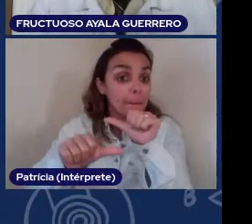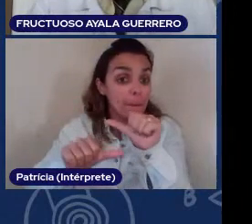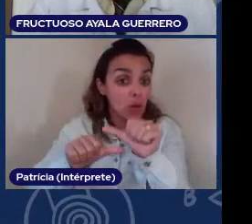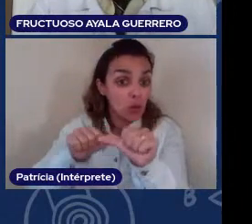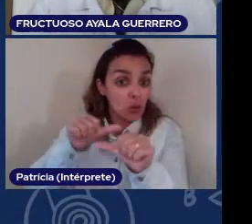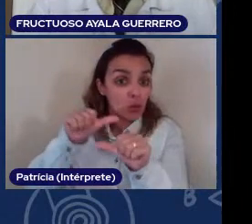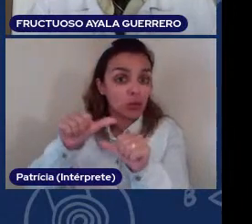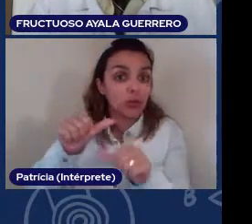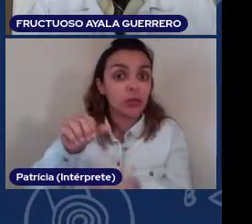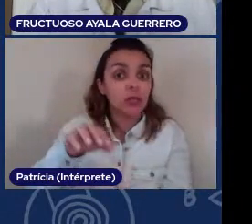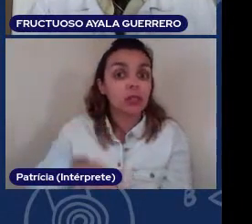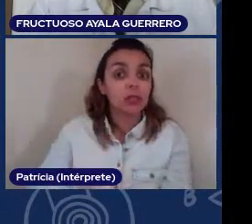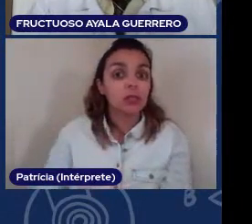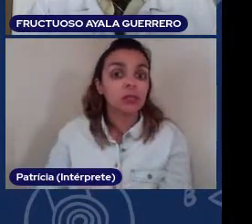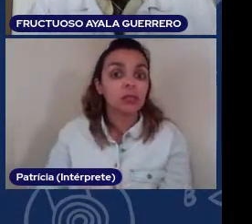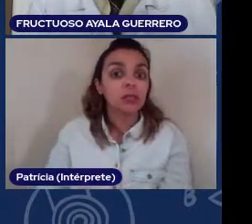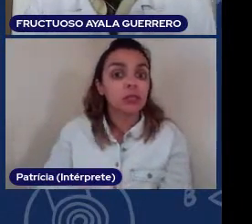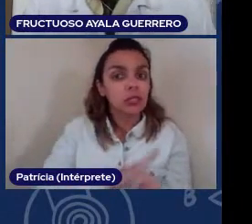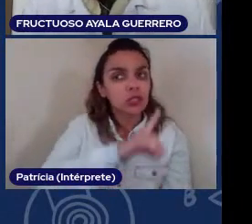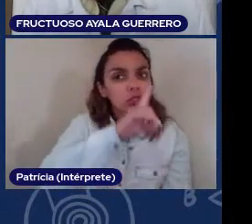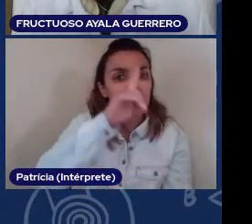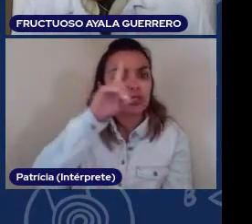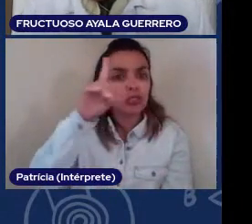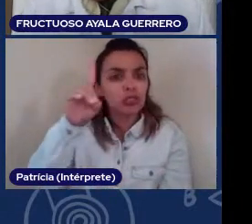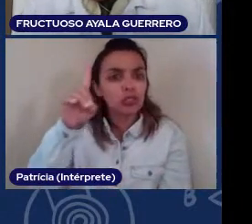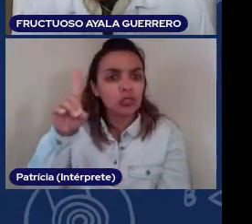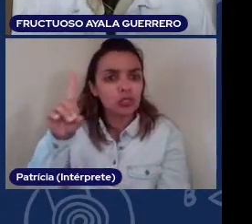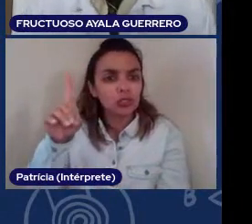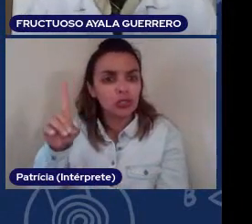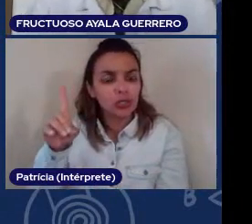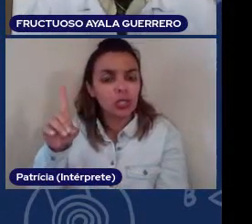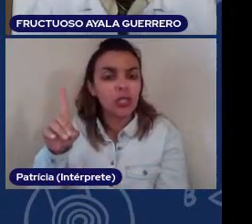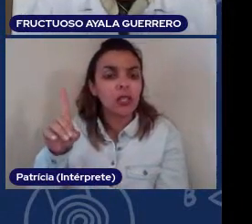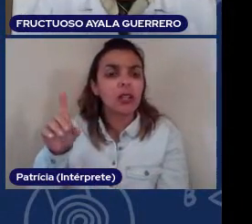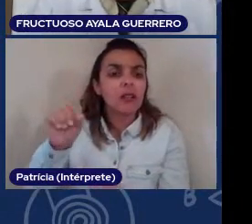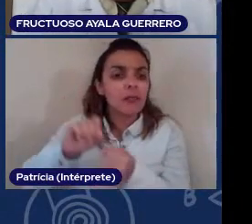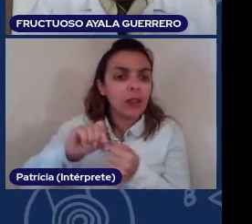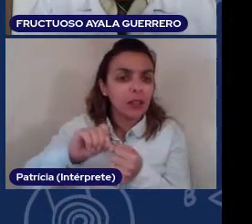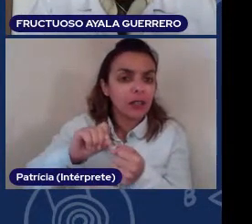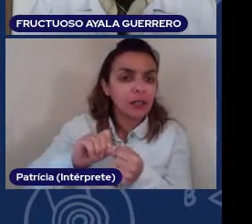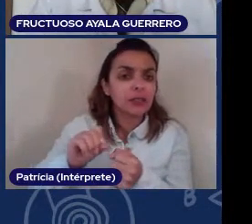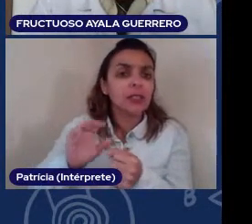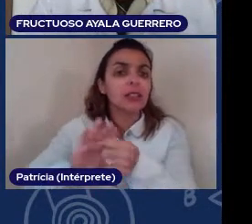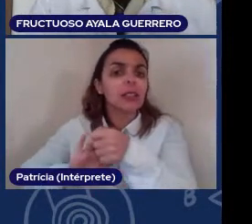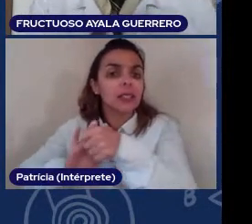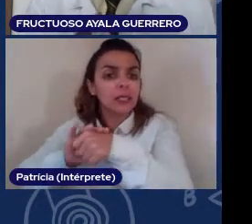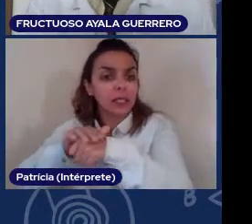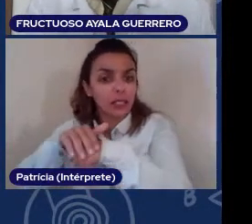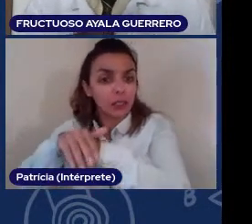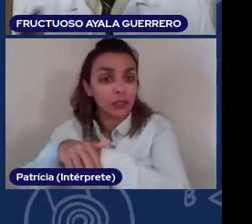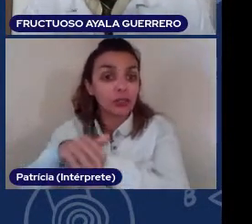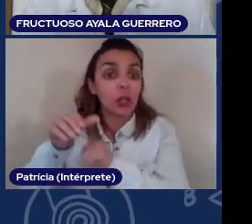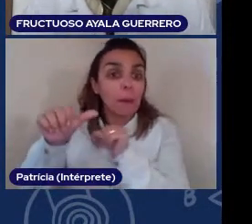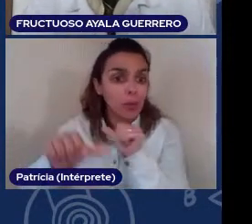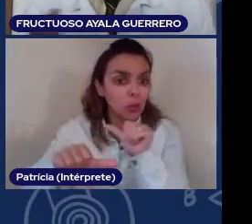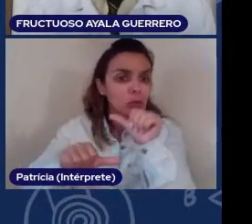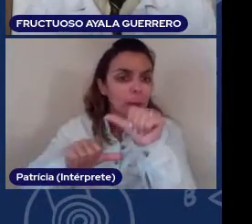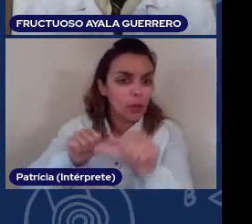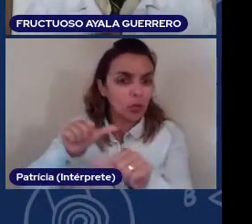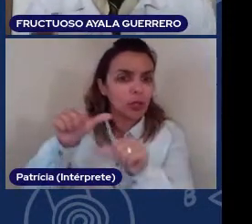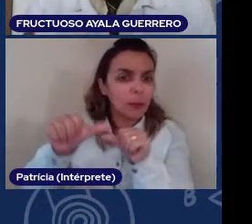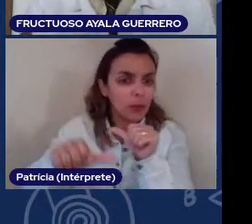se pueden así sintetizar, en la noche se degradan, en el día se vuelven a sintetizar y así están